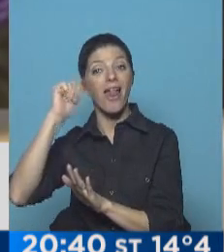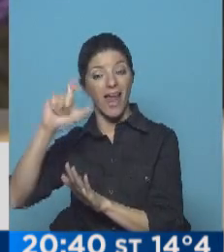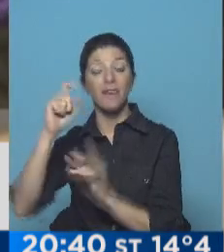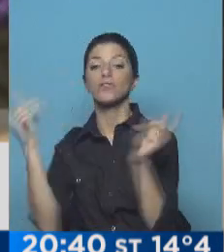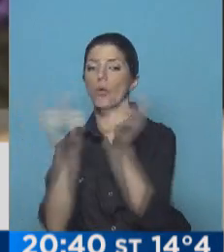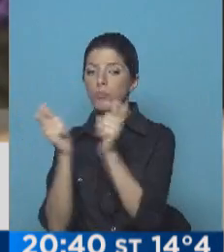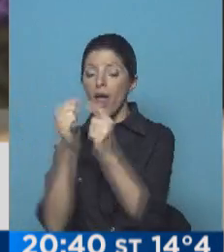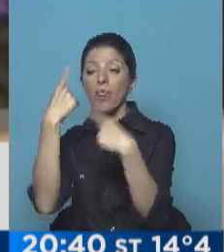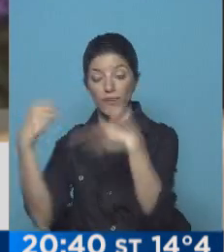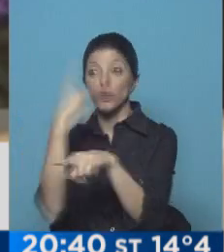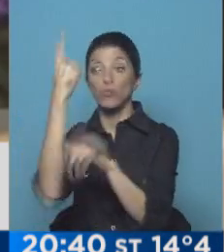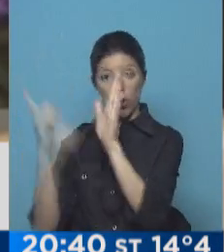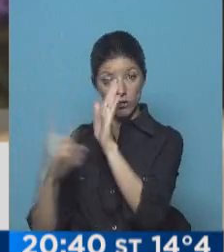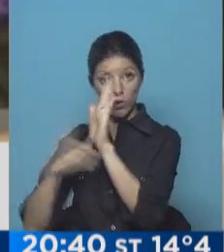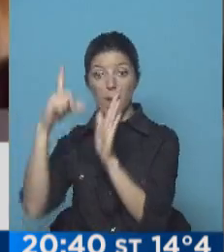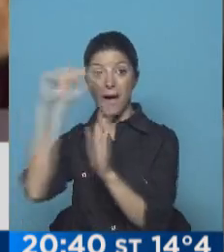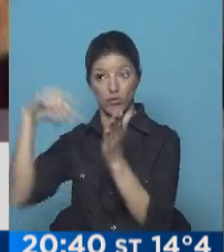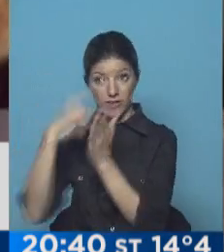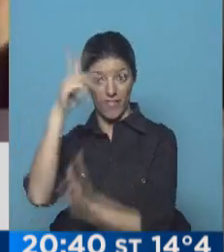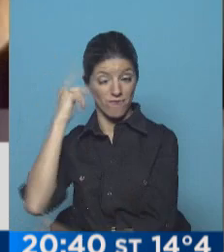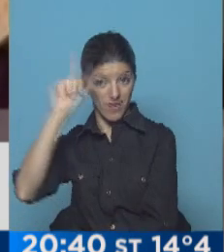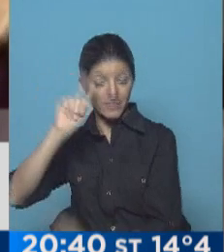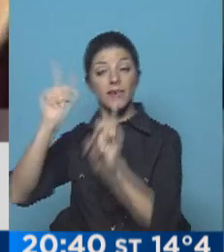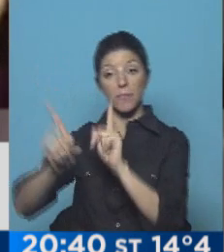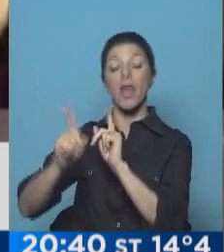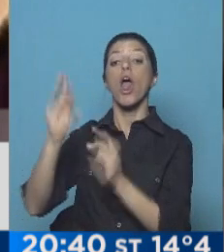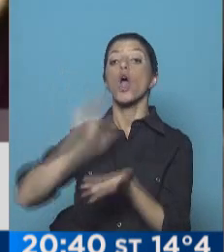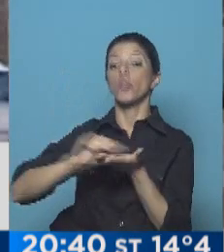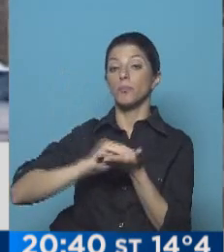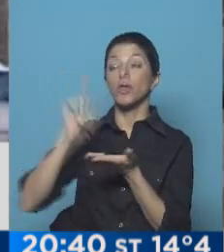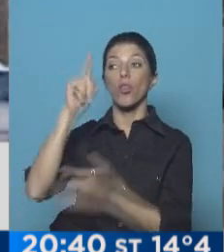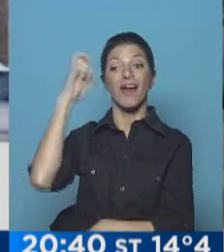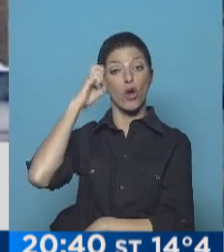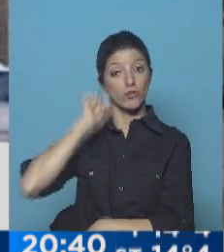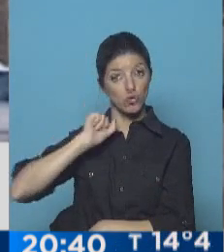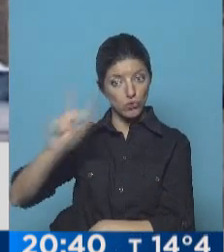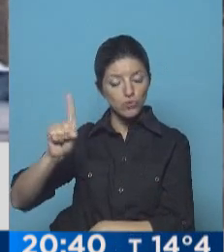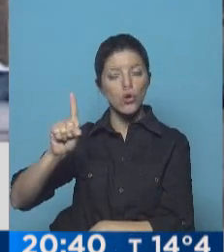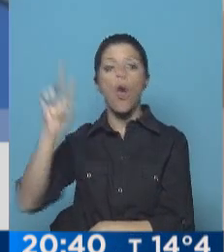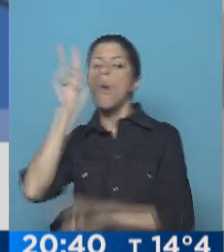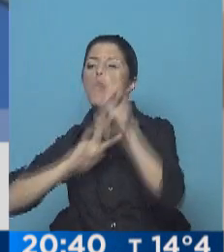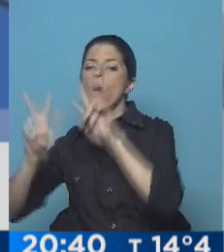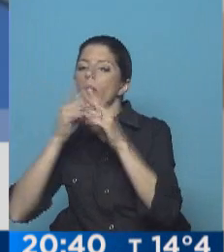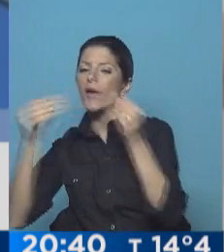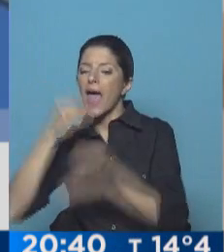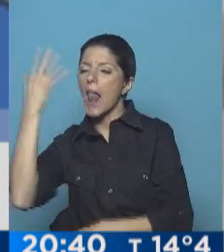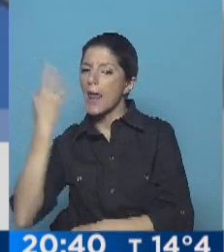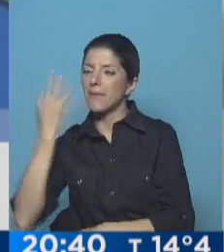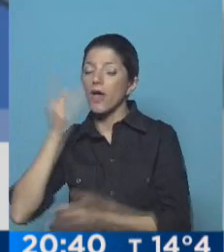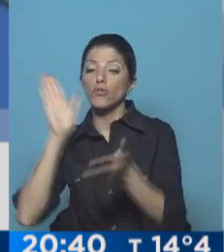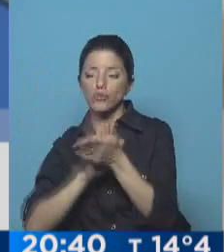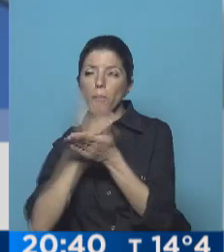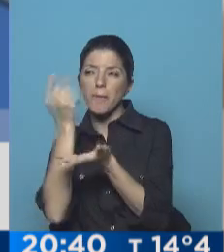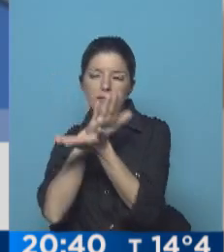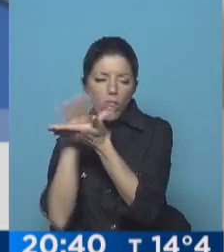titular del Banco Central de Francia y también con legisladores de ambas cámaras del Congreso, en un intento de buscar la verdad sobre el lavado